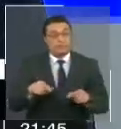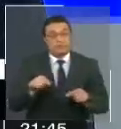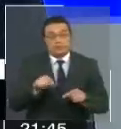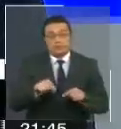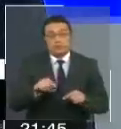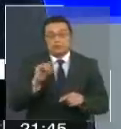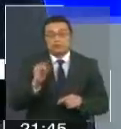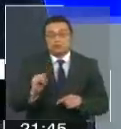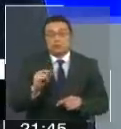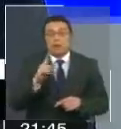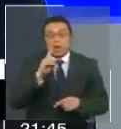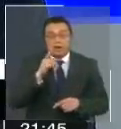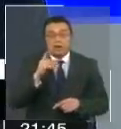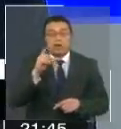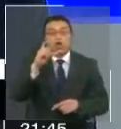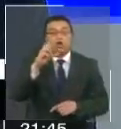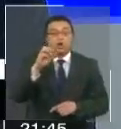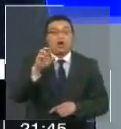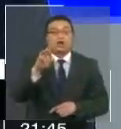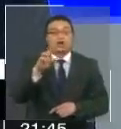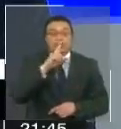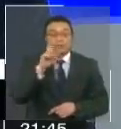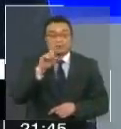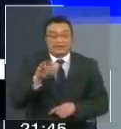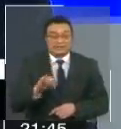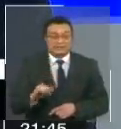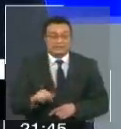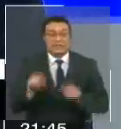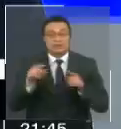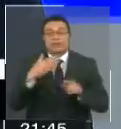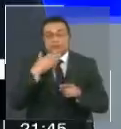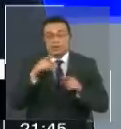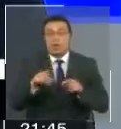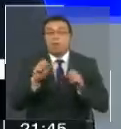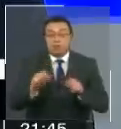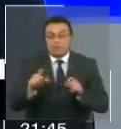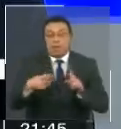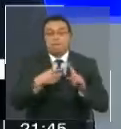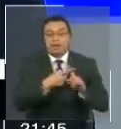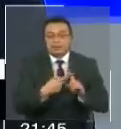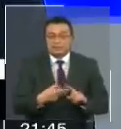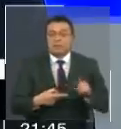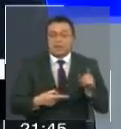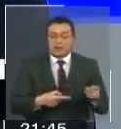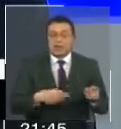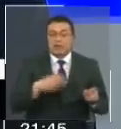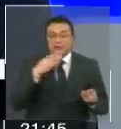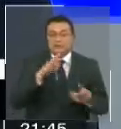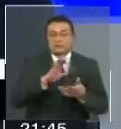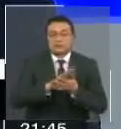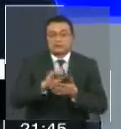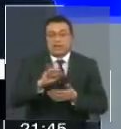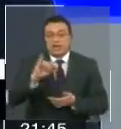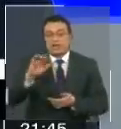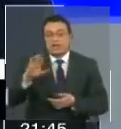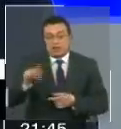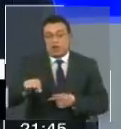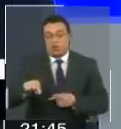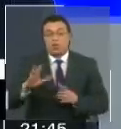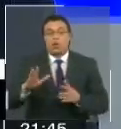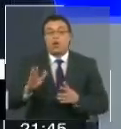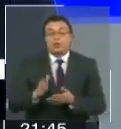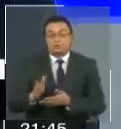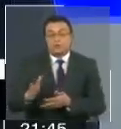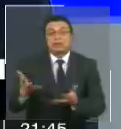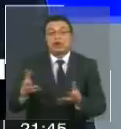Y sí, la causa de Bernardo Cortés. Allí también podría eventualmente tener participación Juan Emilio Cheire, pero es una causa que está un poquito más.